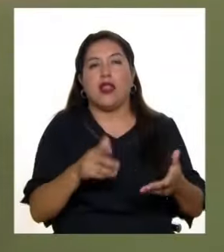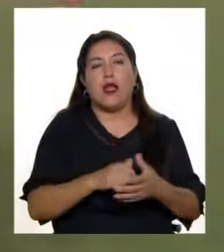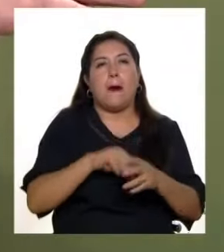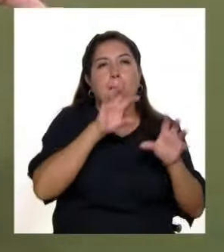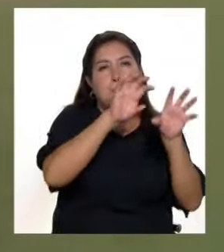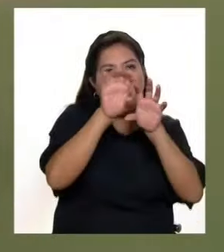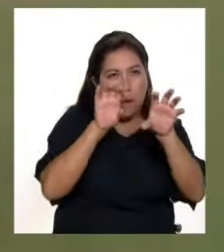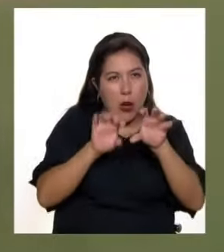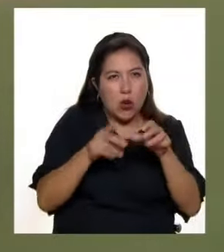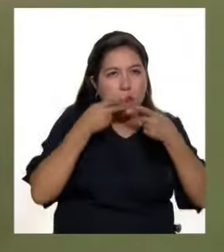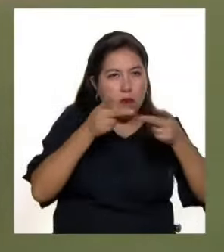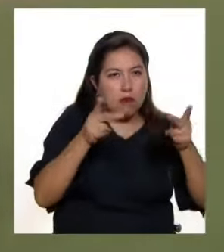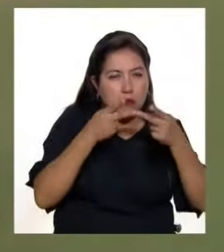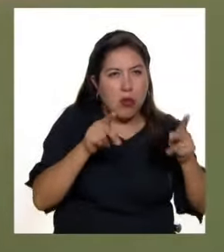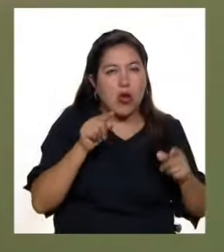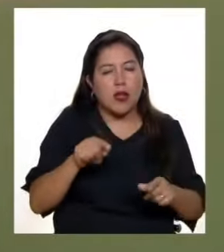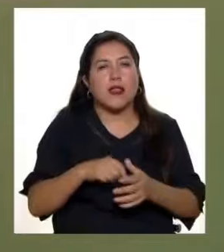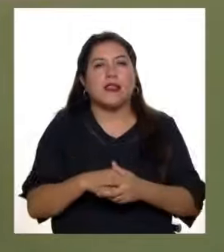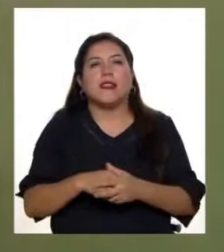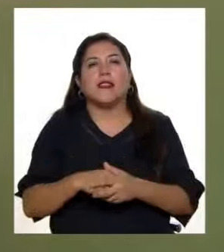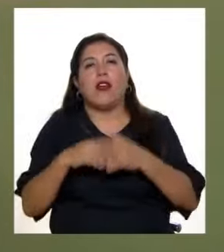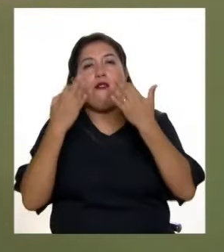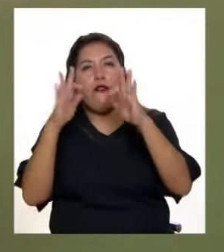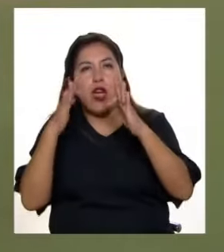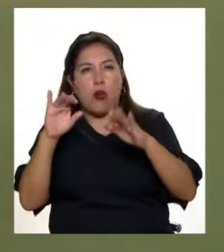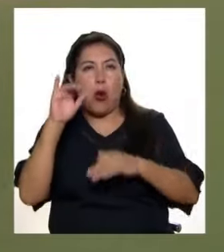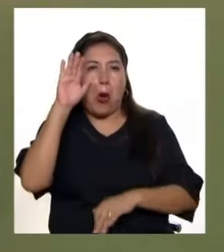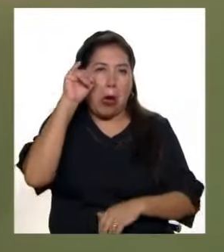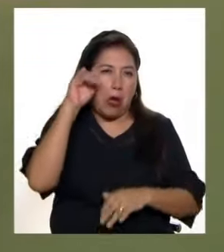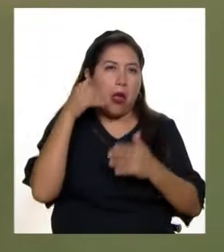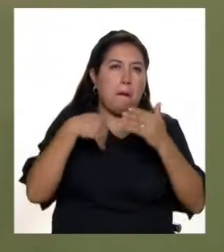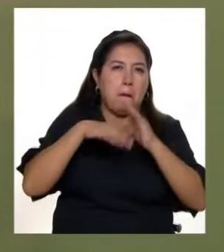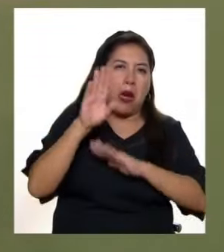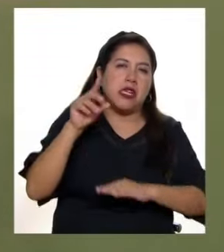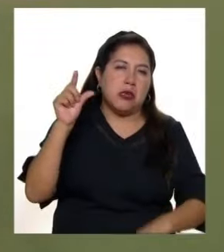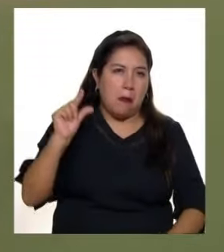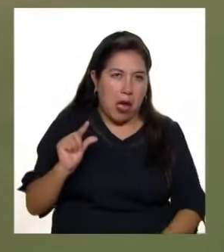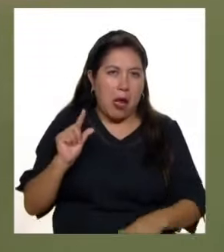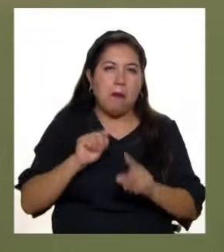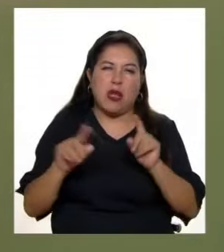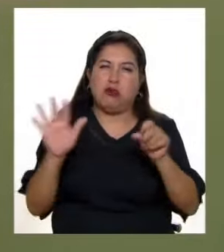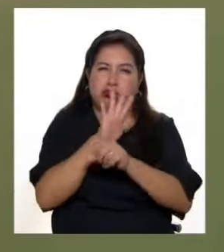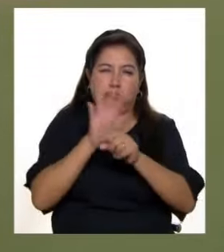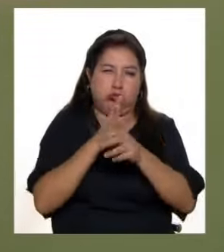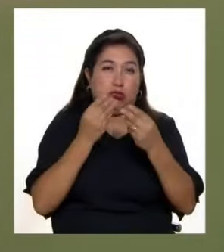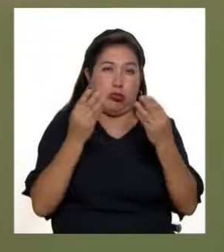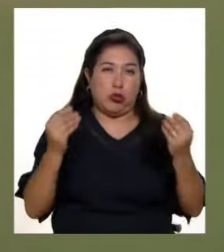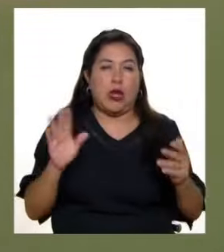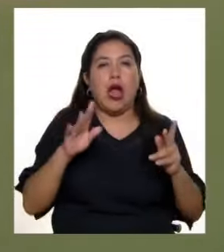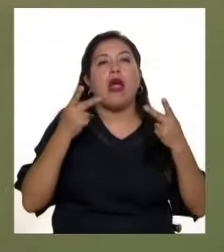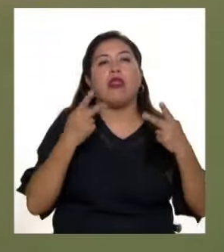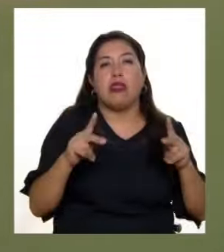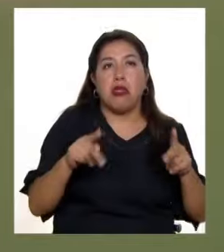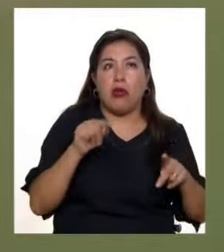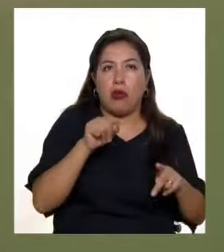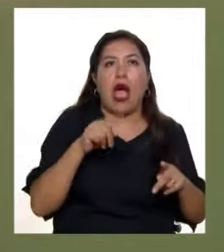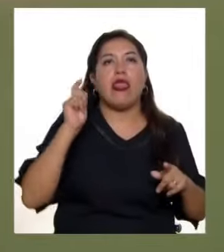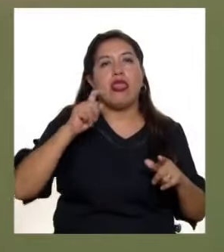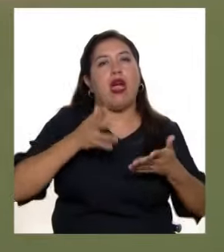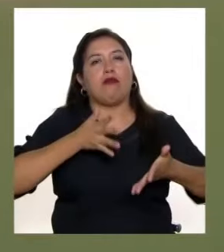o Facebook e Instagram son las más baratas, $1 por día, pero también más saturadas, ¿no? Okay. TikTok, tienes que hacer